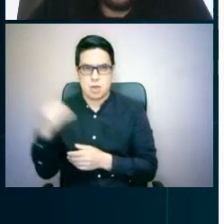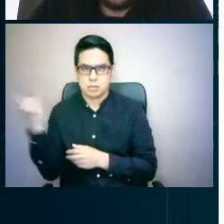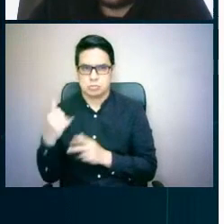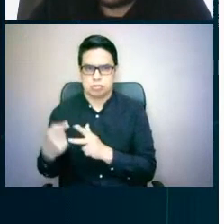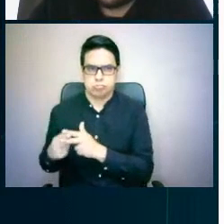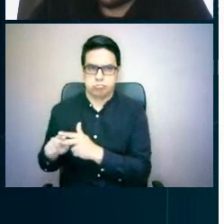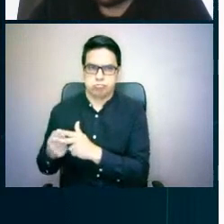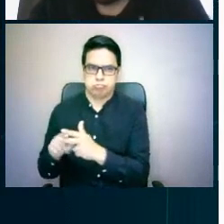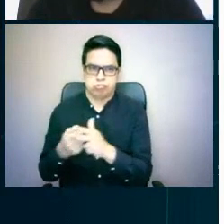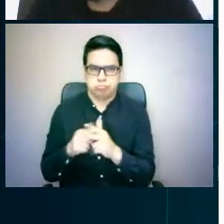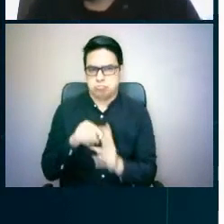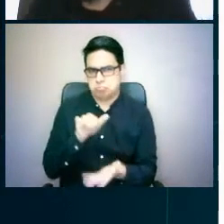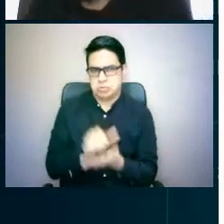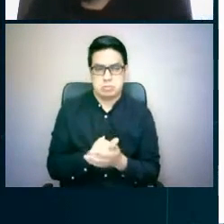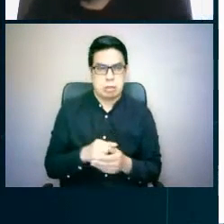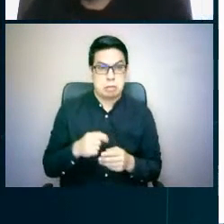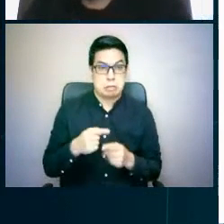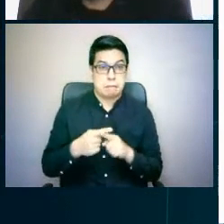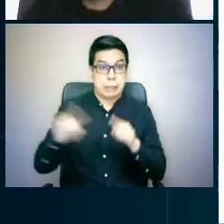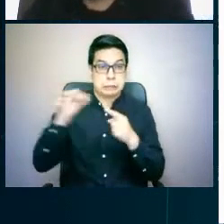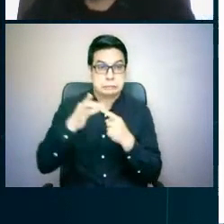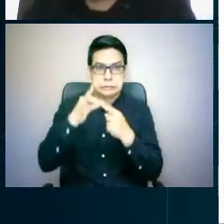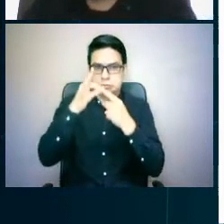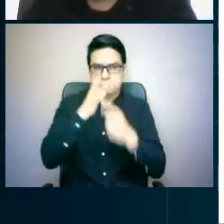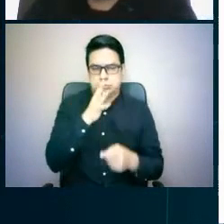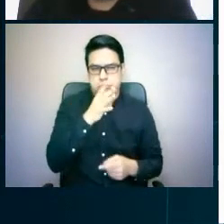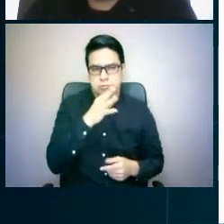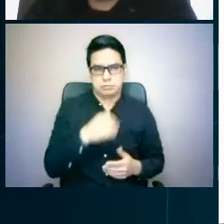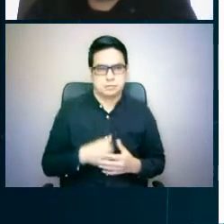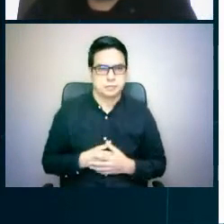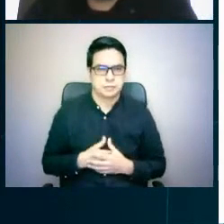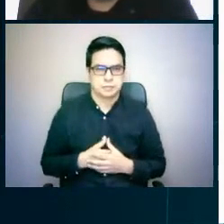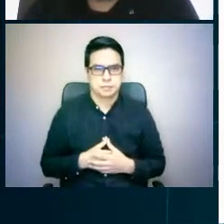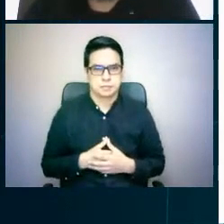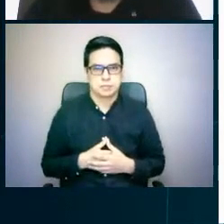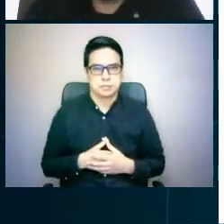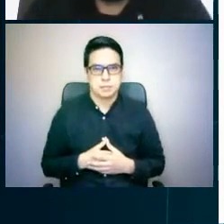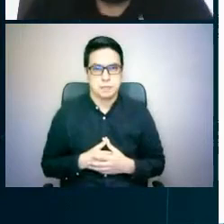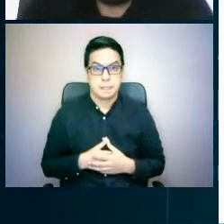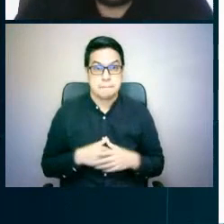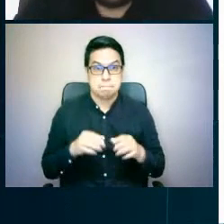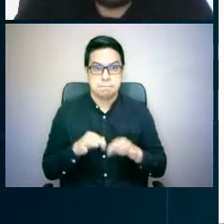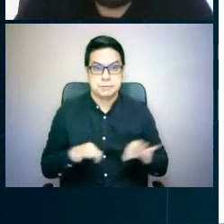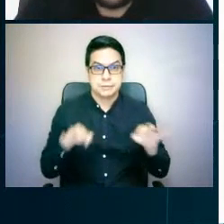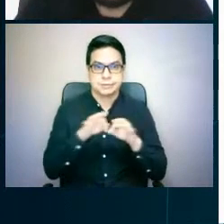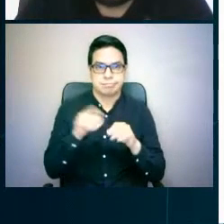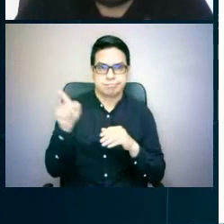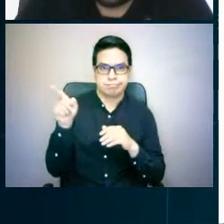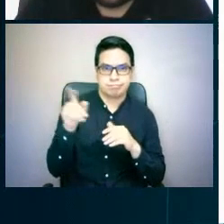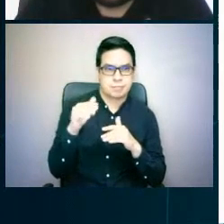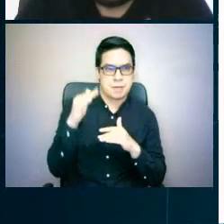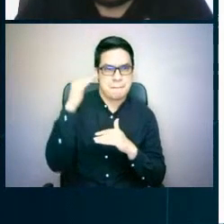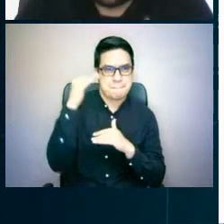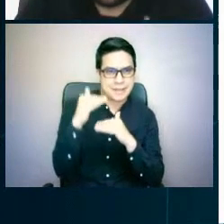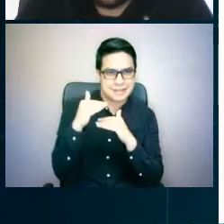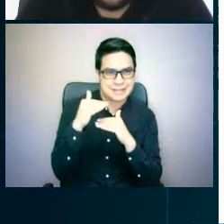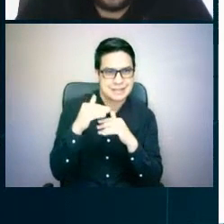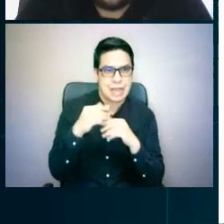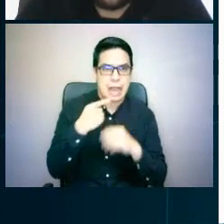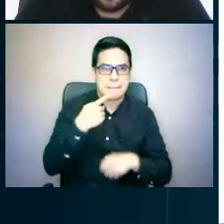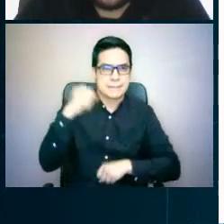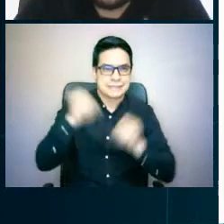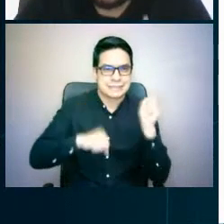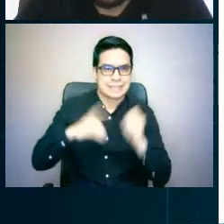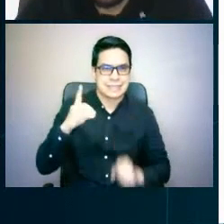considerar. Es que la capacidad dieléctrica se ve afectada un 30% menos con relación al